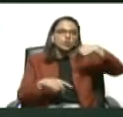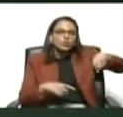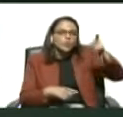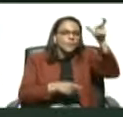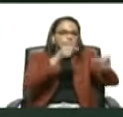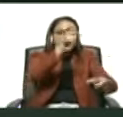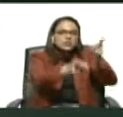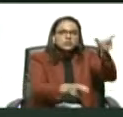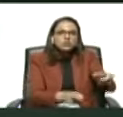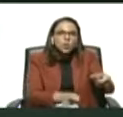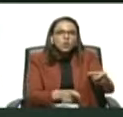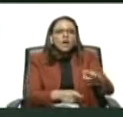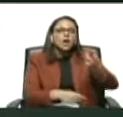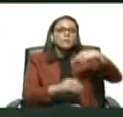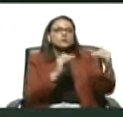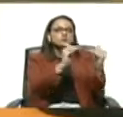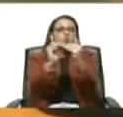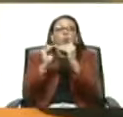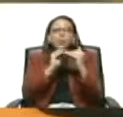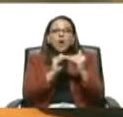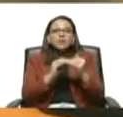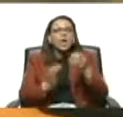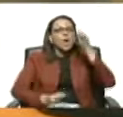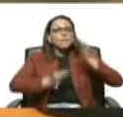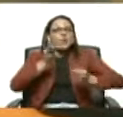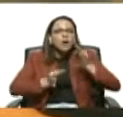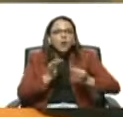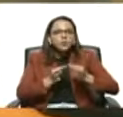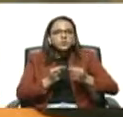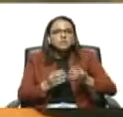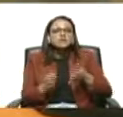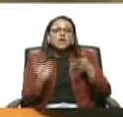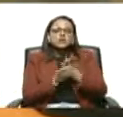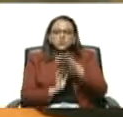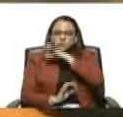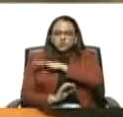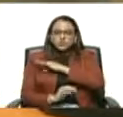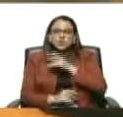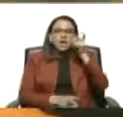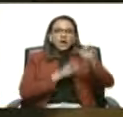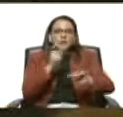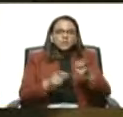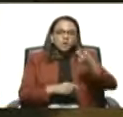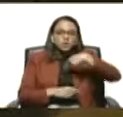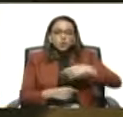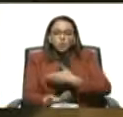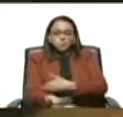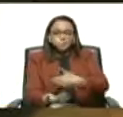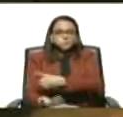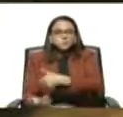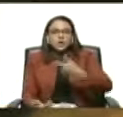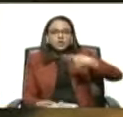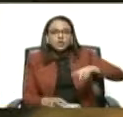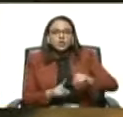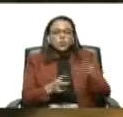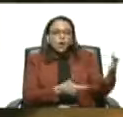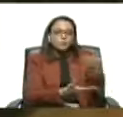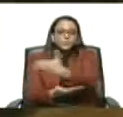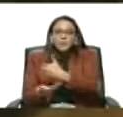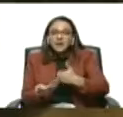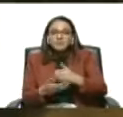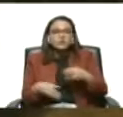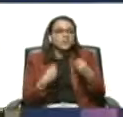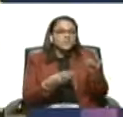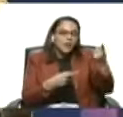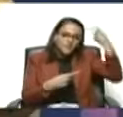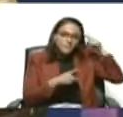una sociedad justa, por una sociedad humana, y donde todas las riquezas sea para beneficio de nuestro pueblo, pero también